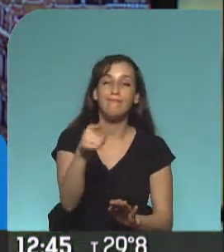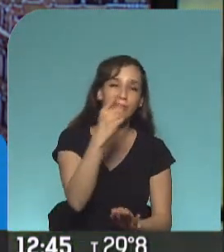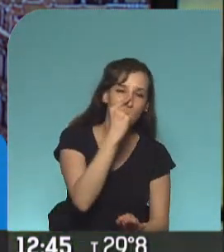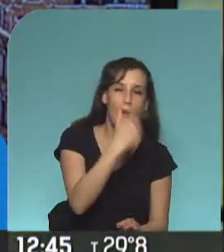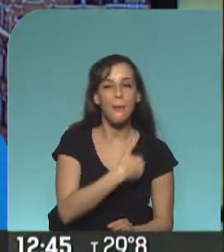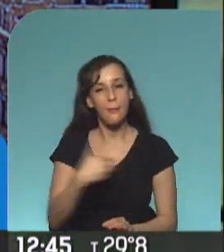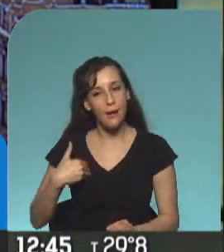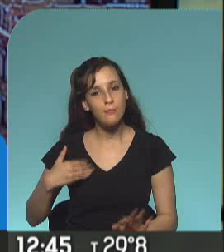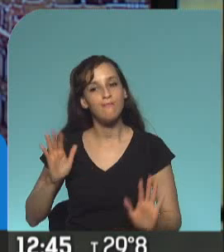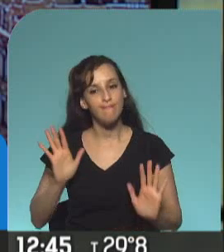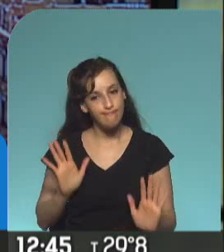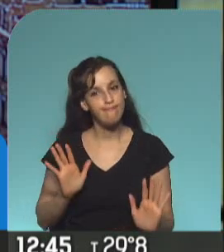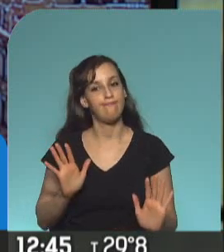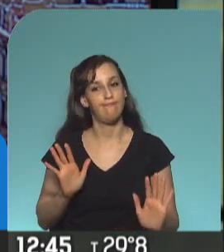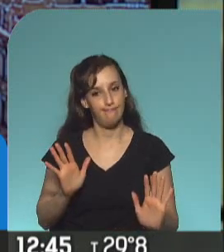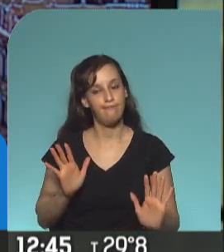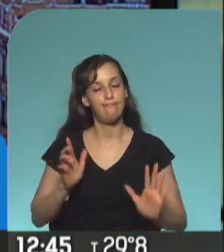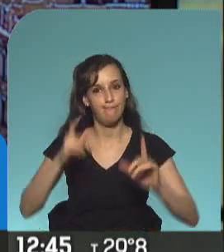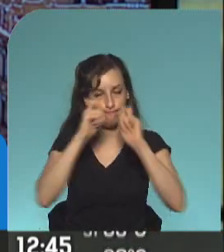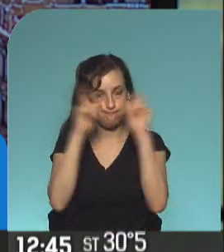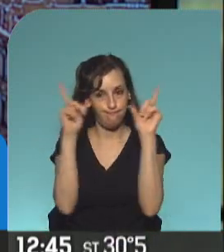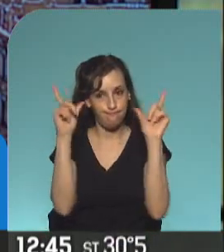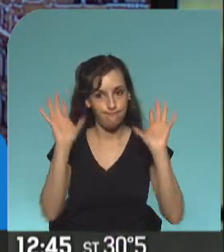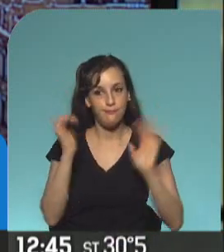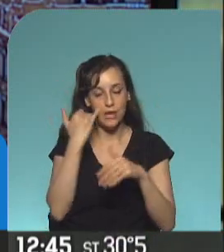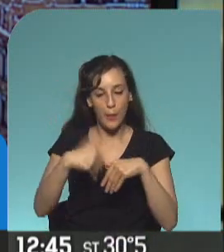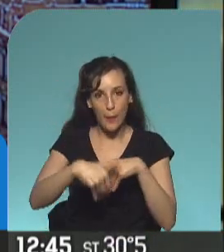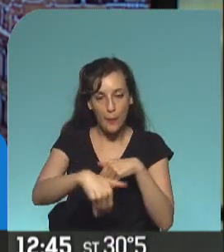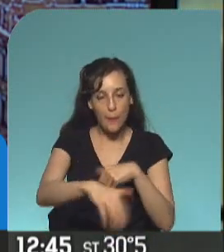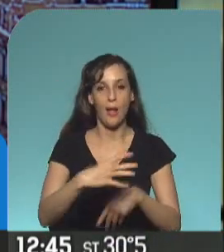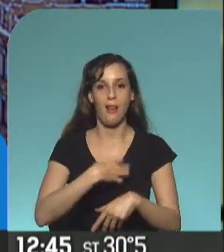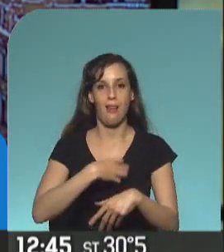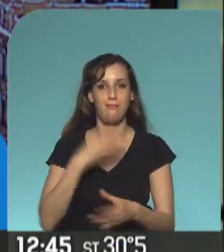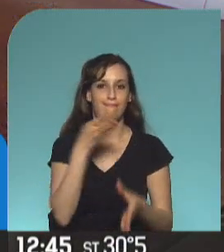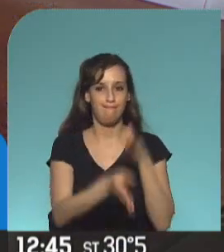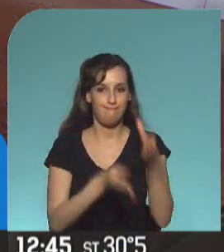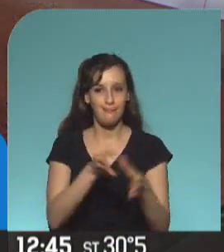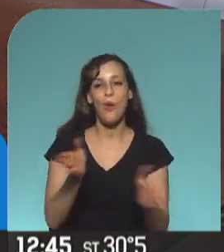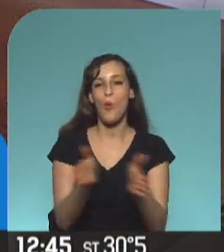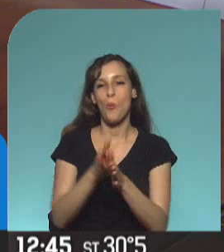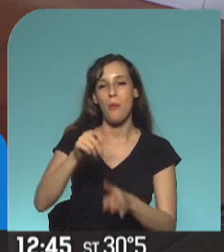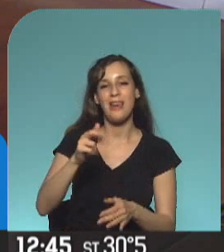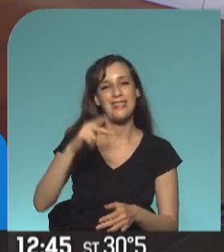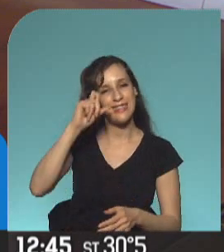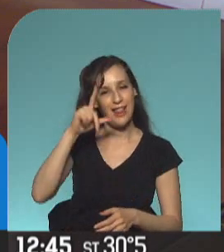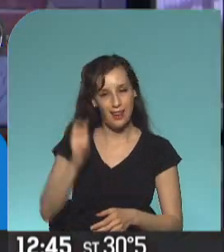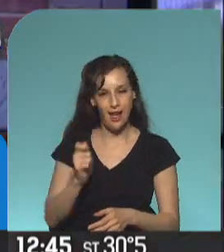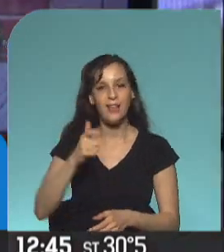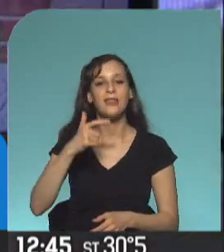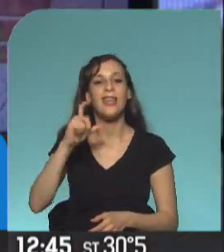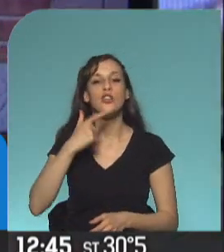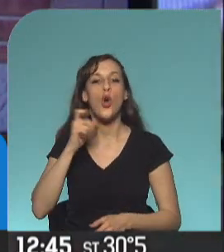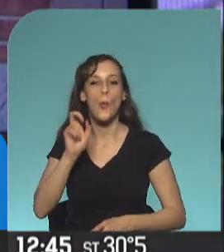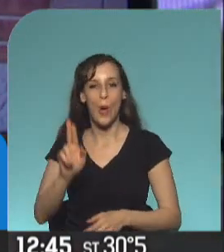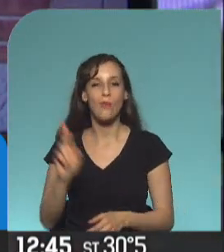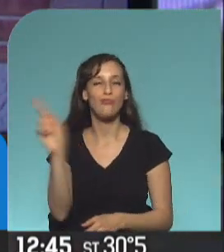que estamos ya pendientes, tiempo de descuento para el regreso. Acá estamos con Marcela Escobar del SUTEBA, secretaria gremial. ¿Cómo estás, Marcela? Bien,